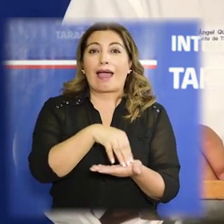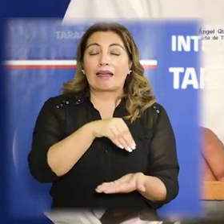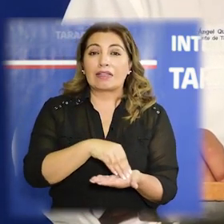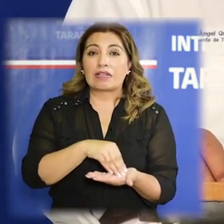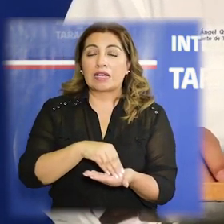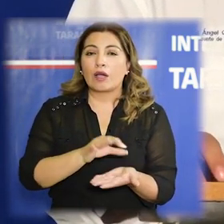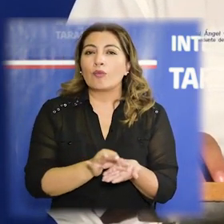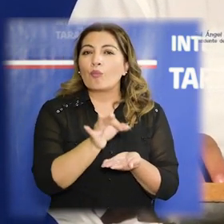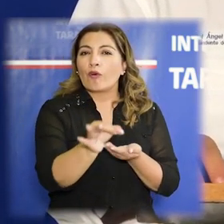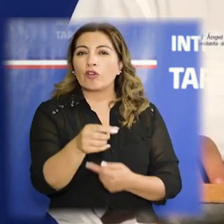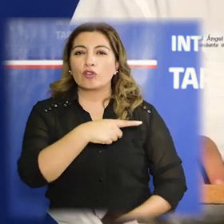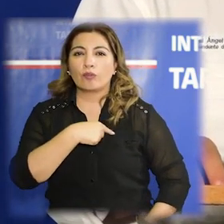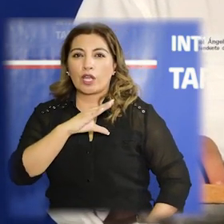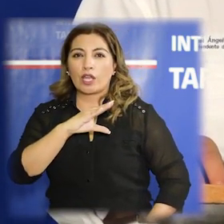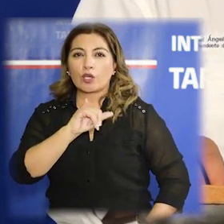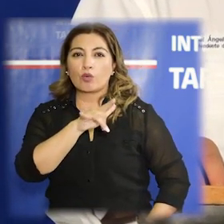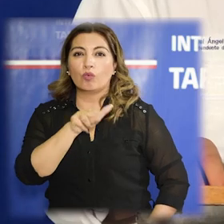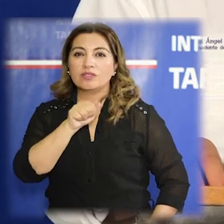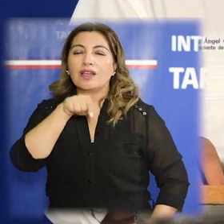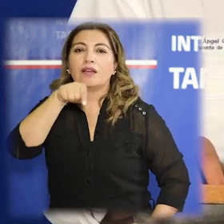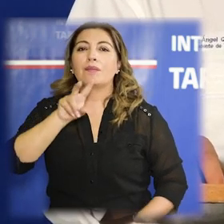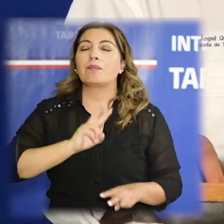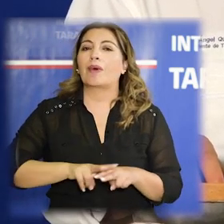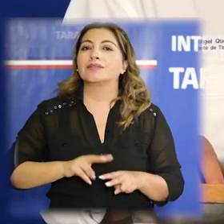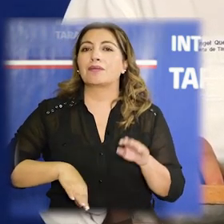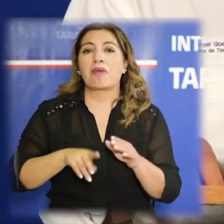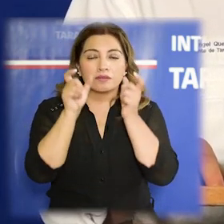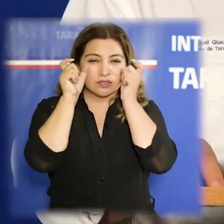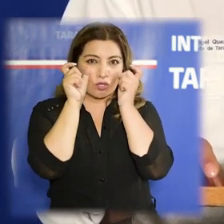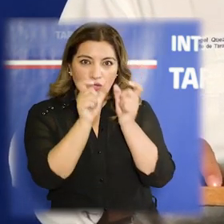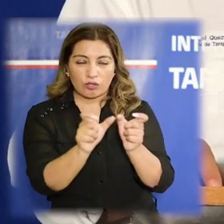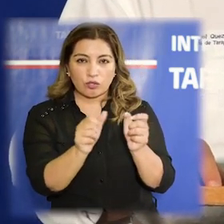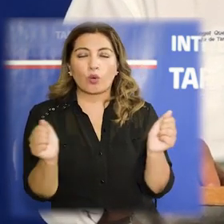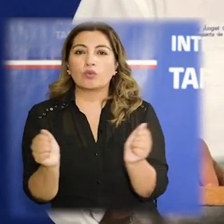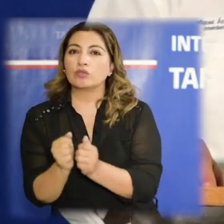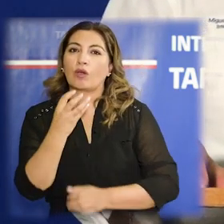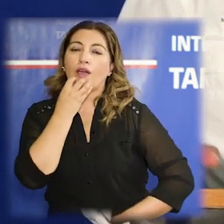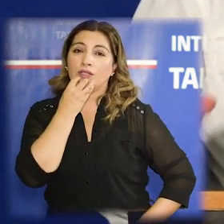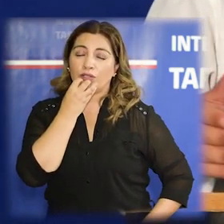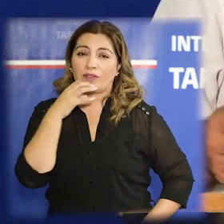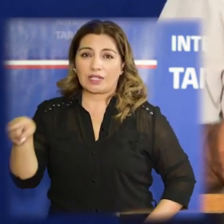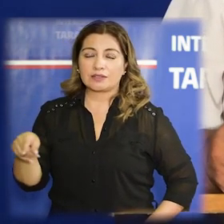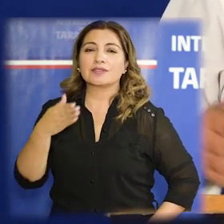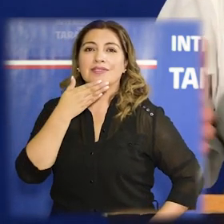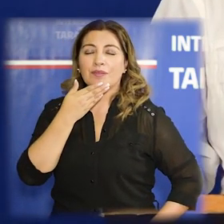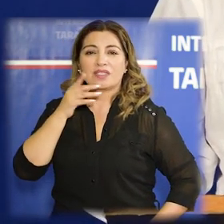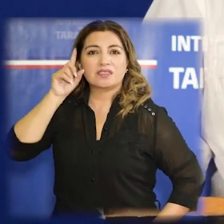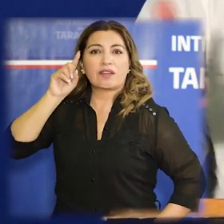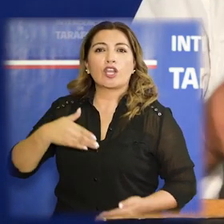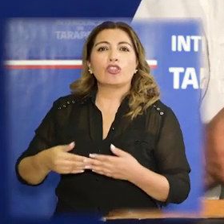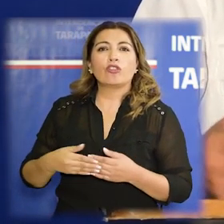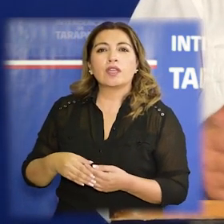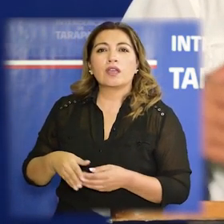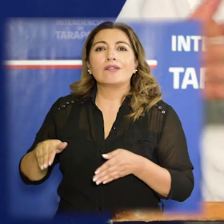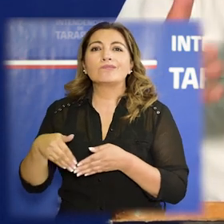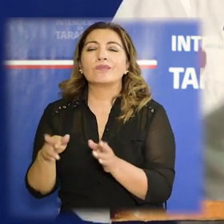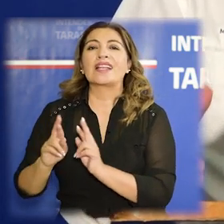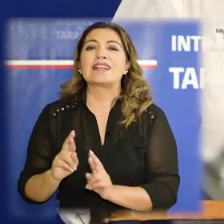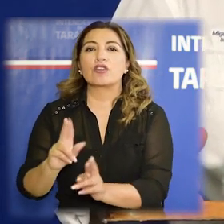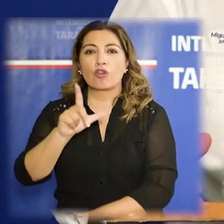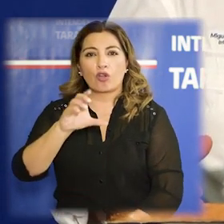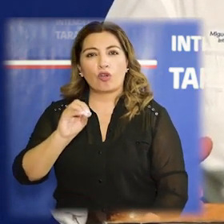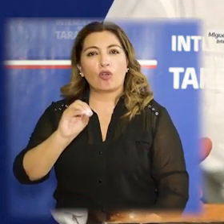para poder ver que se esté llevando adelante esa fiscalización, y con Antofagasta estamos determinando si en El Loa o Quillagua para